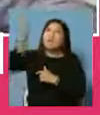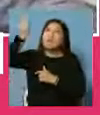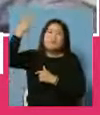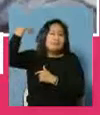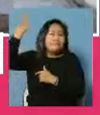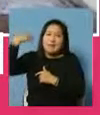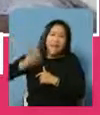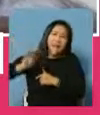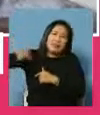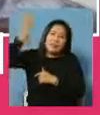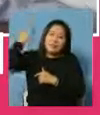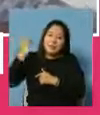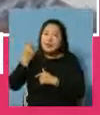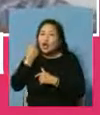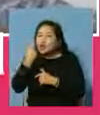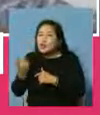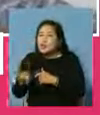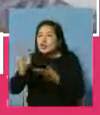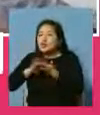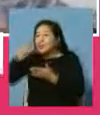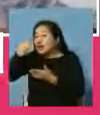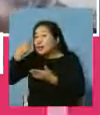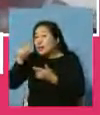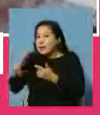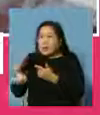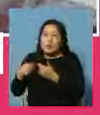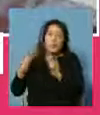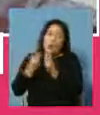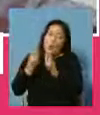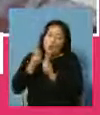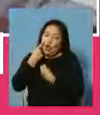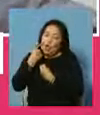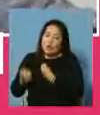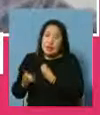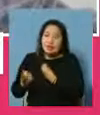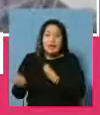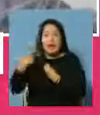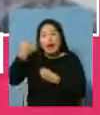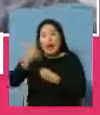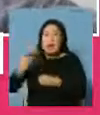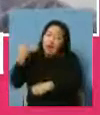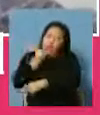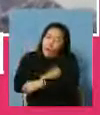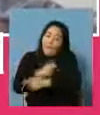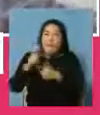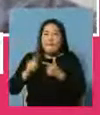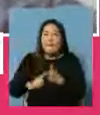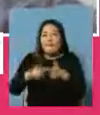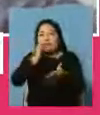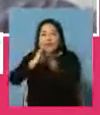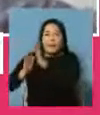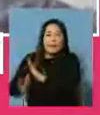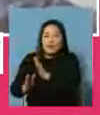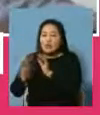años, y la cantidad de conocimiento que se tiene de la gripe es mayor. Por eso existen ya vacunas, existen tratamientos